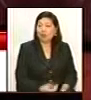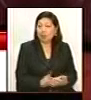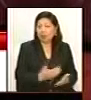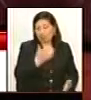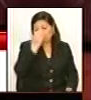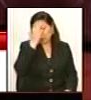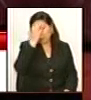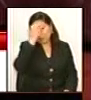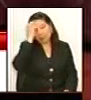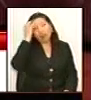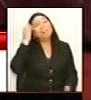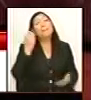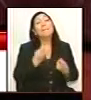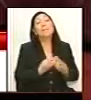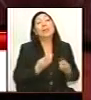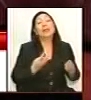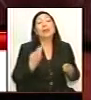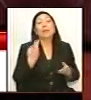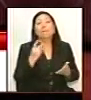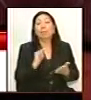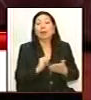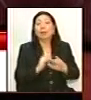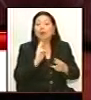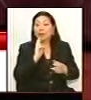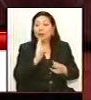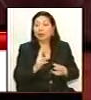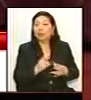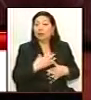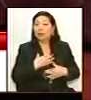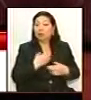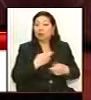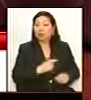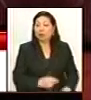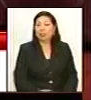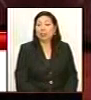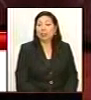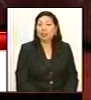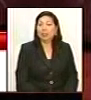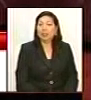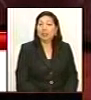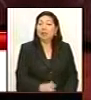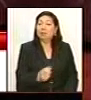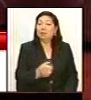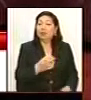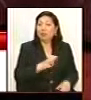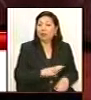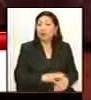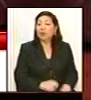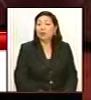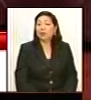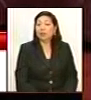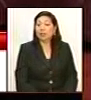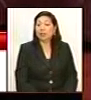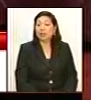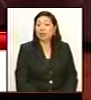y de materiales para responder a la salud pública o a la salud de los pacientes.